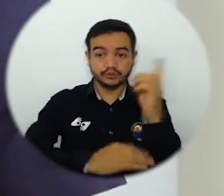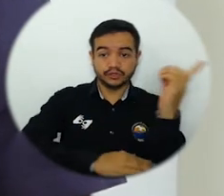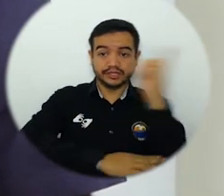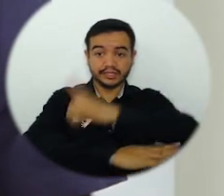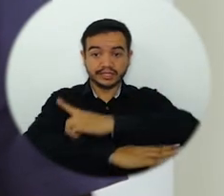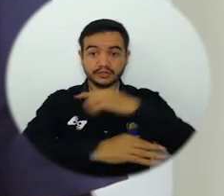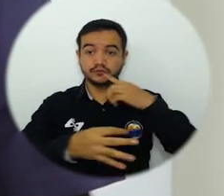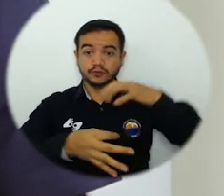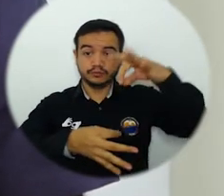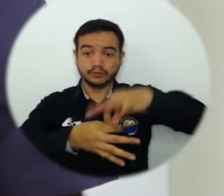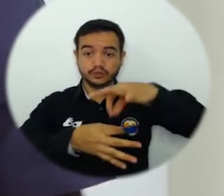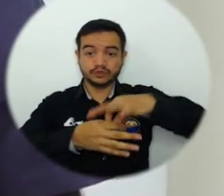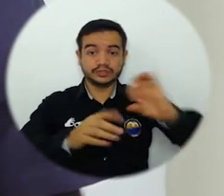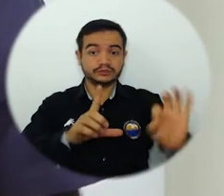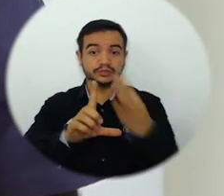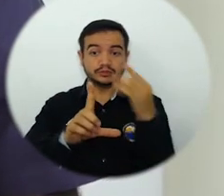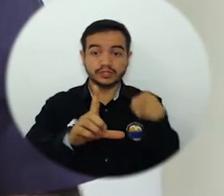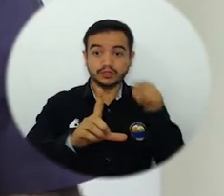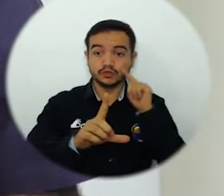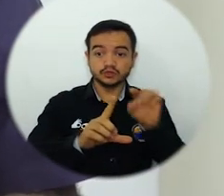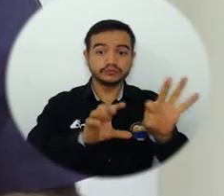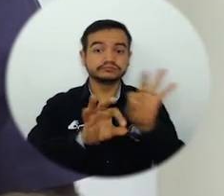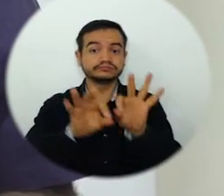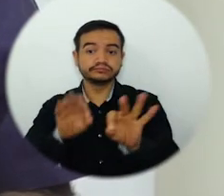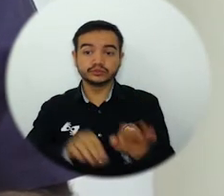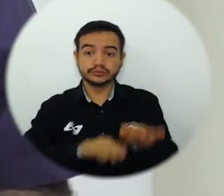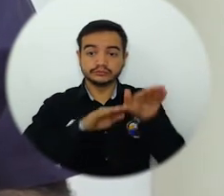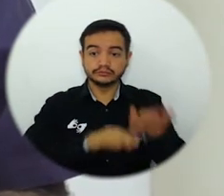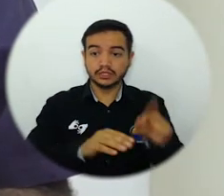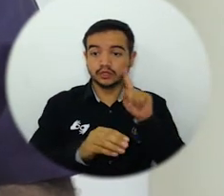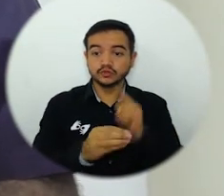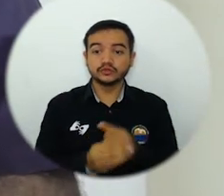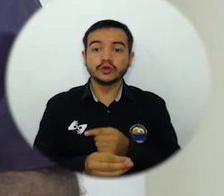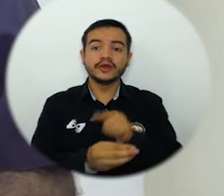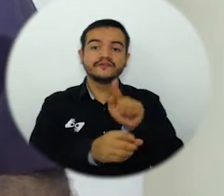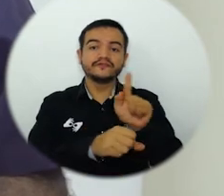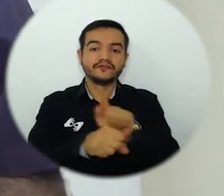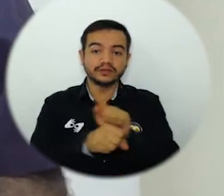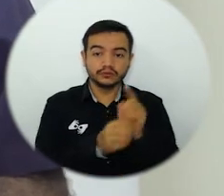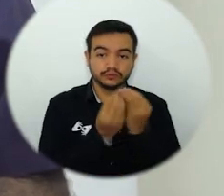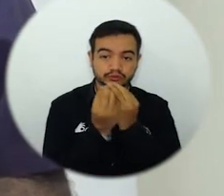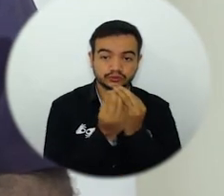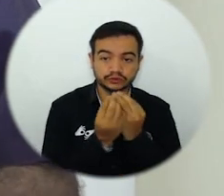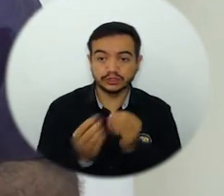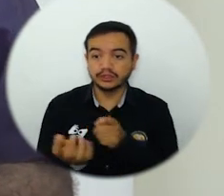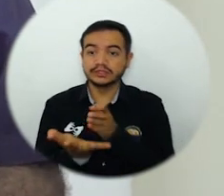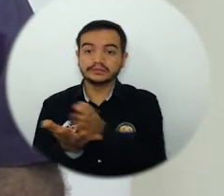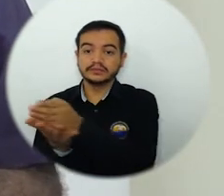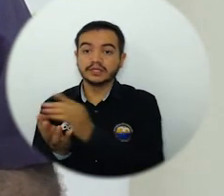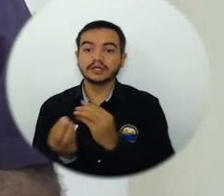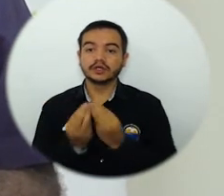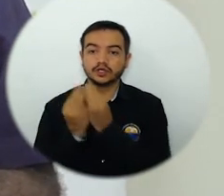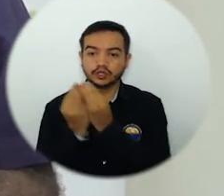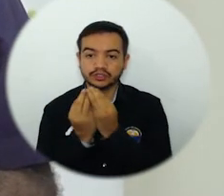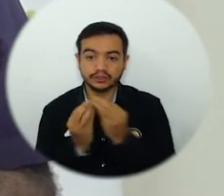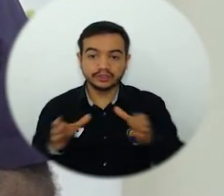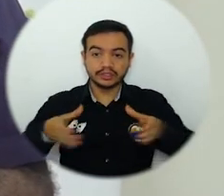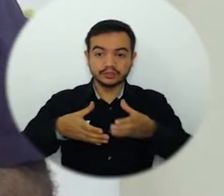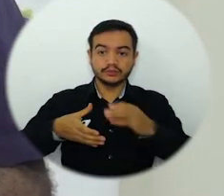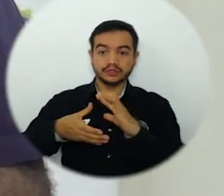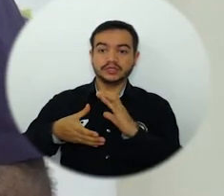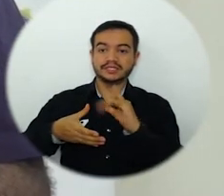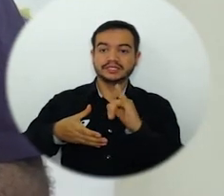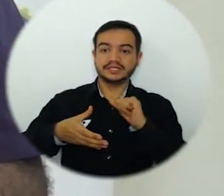de votación virtual de la elección de representantes ante los consejos de facultad, consejos de programa y comité interno de